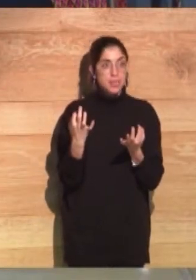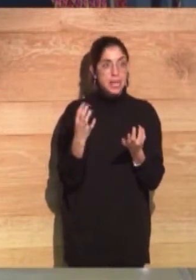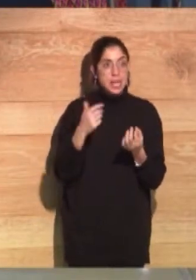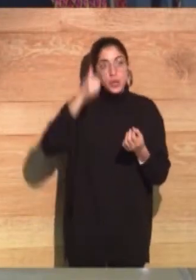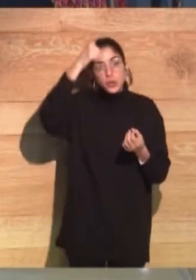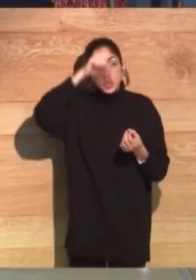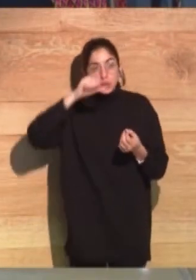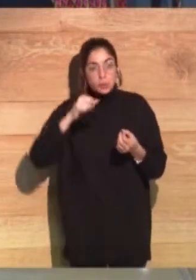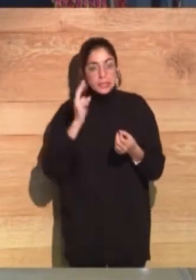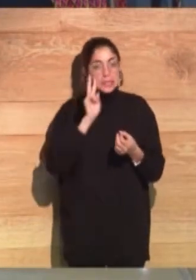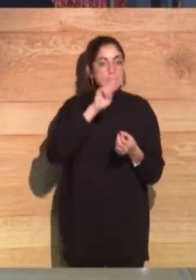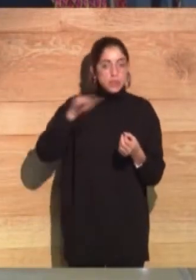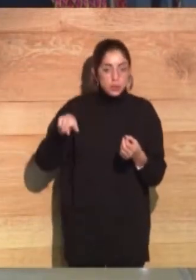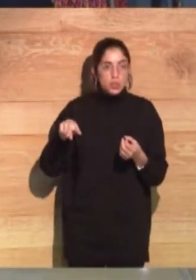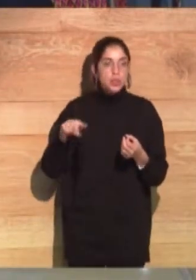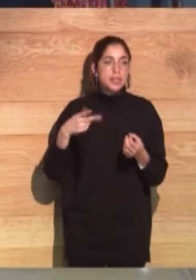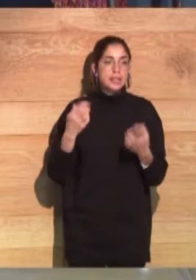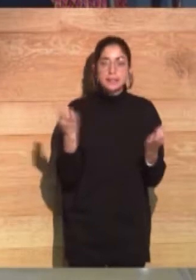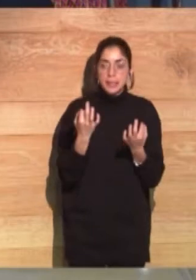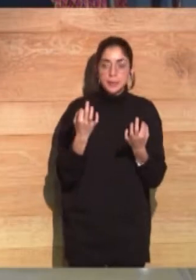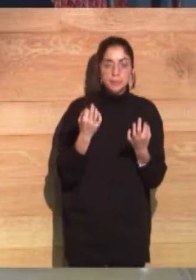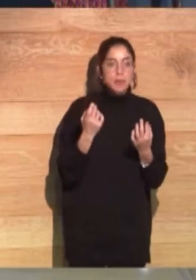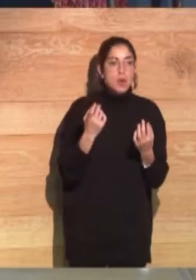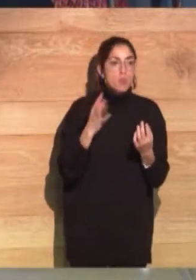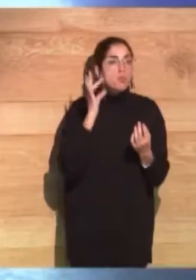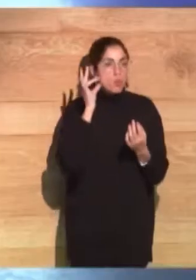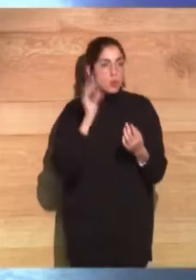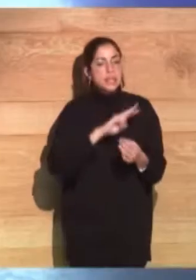la contribución de las mujeres.